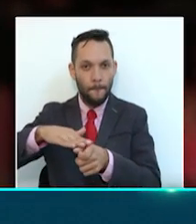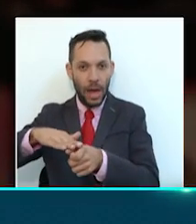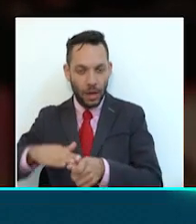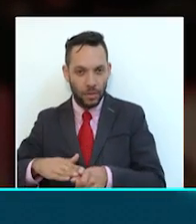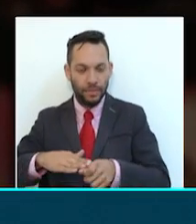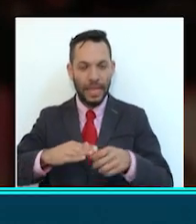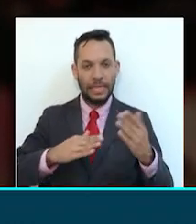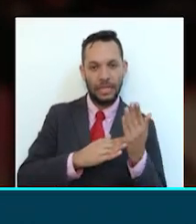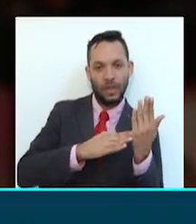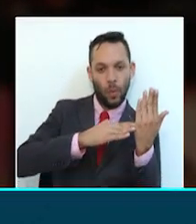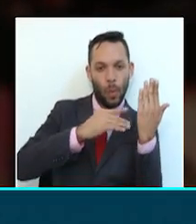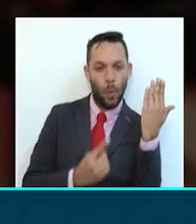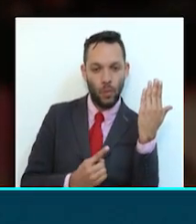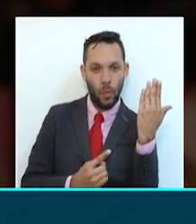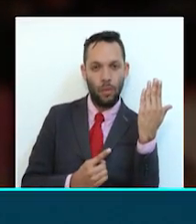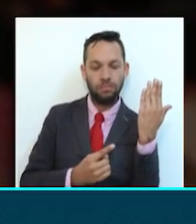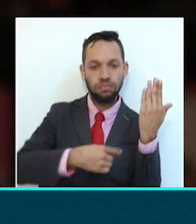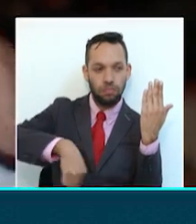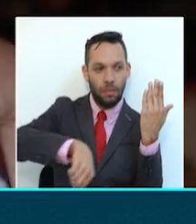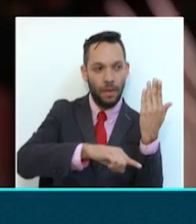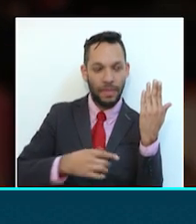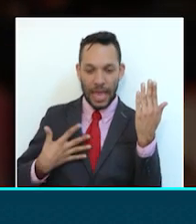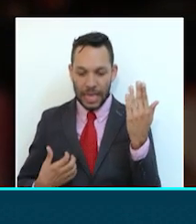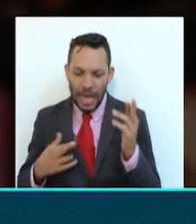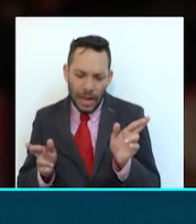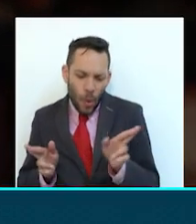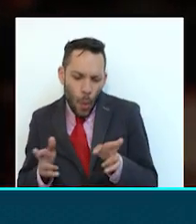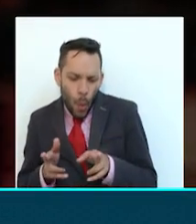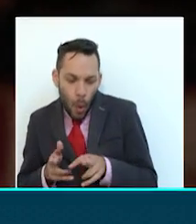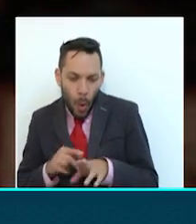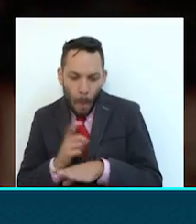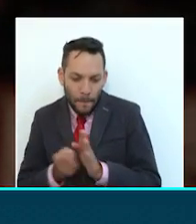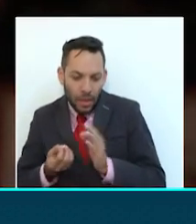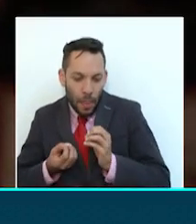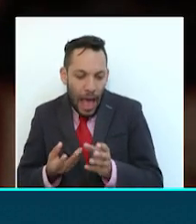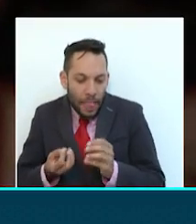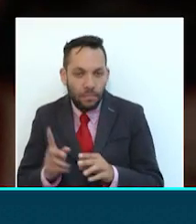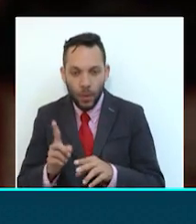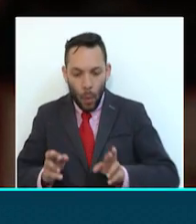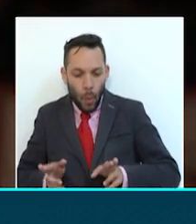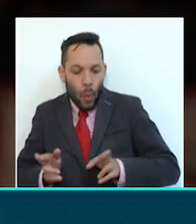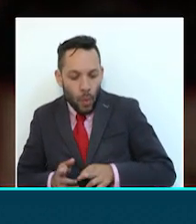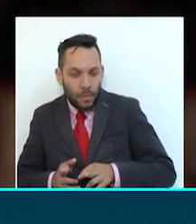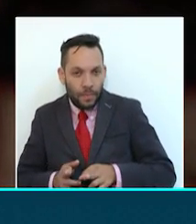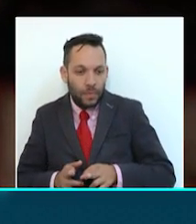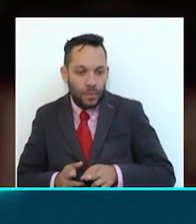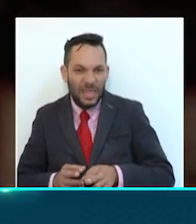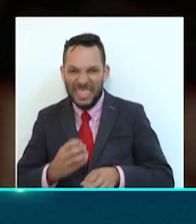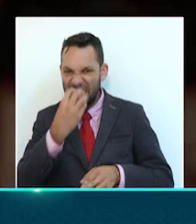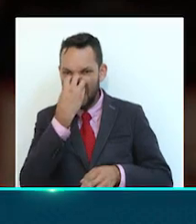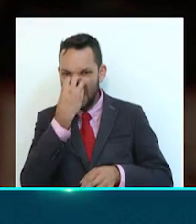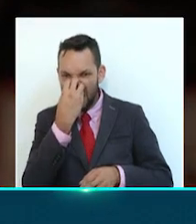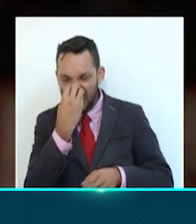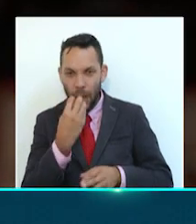1 donde, voy a tratar de resumirla para no contarla demasiado, donde un circo